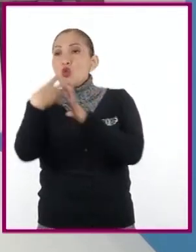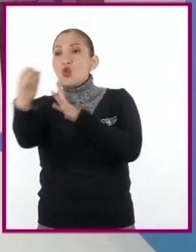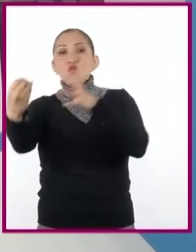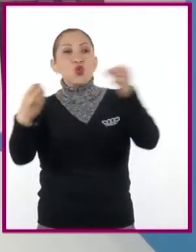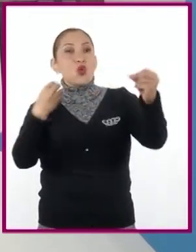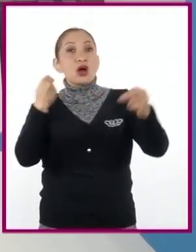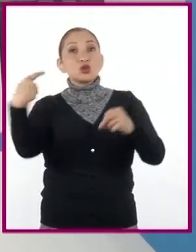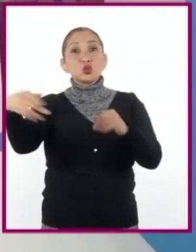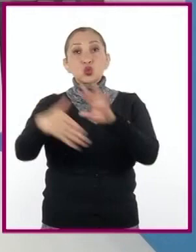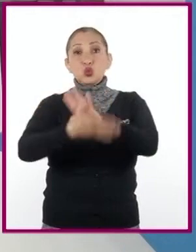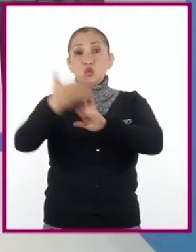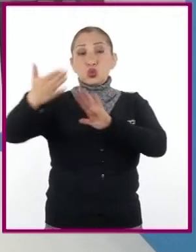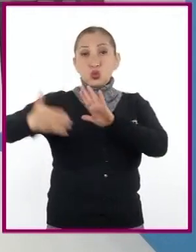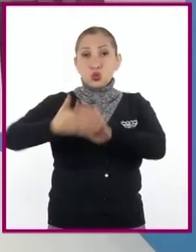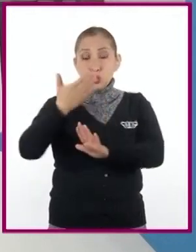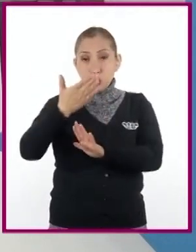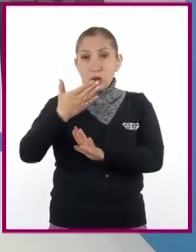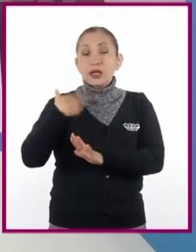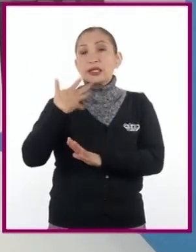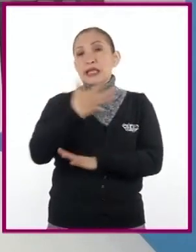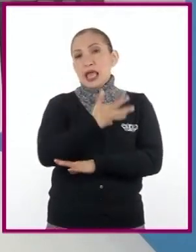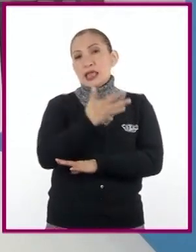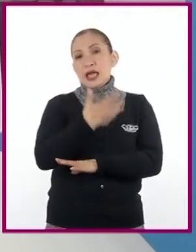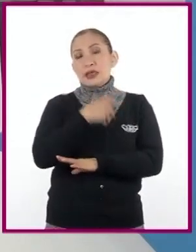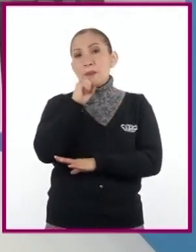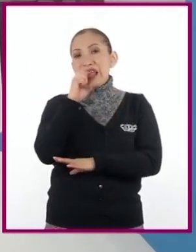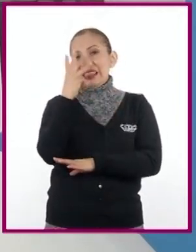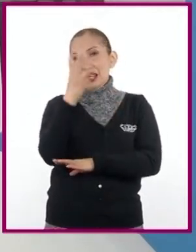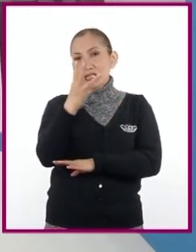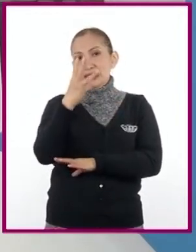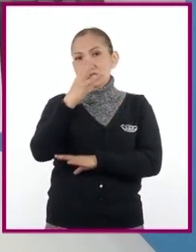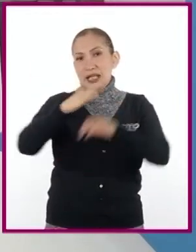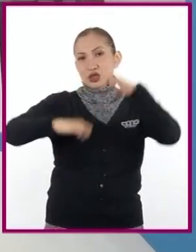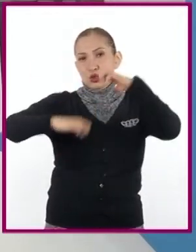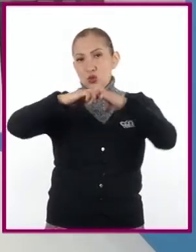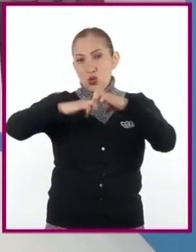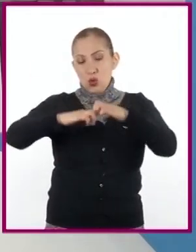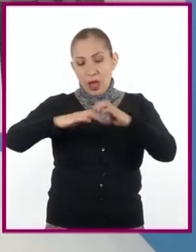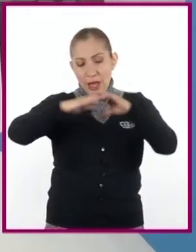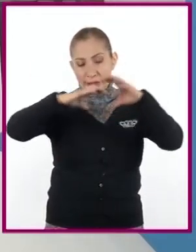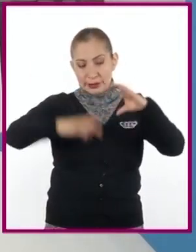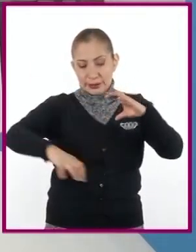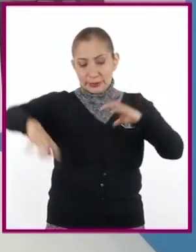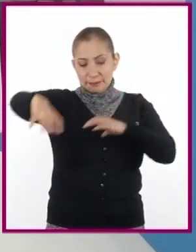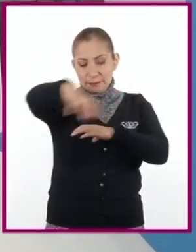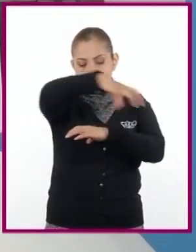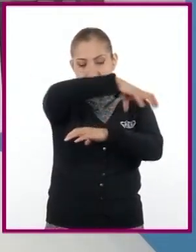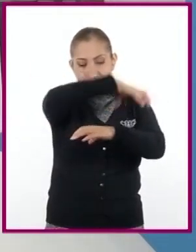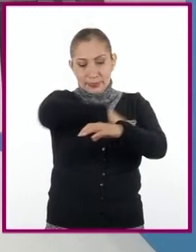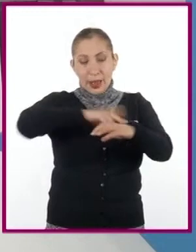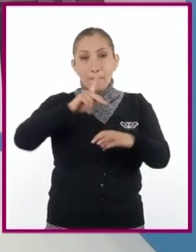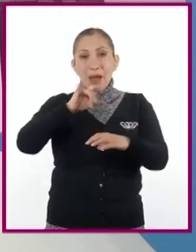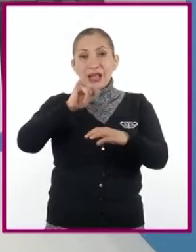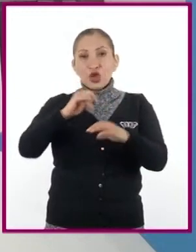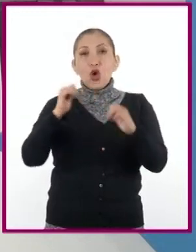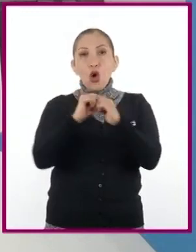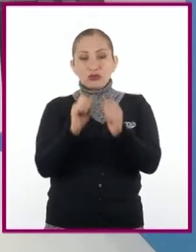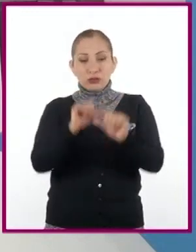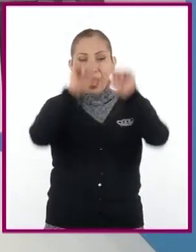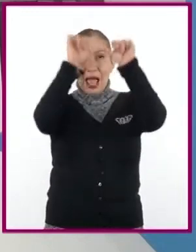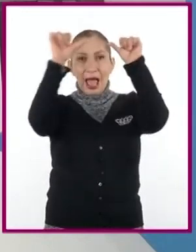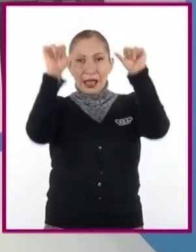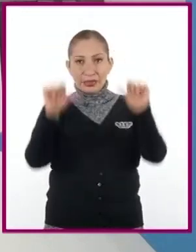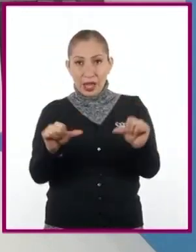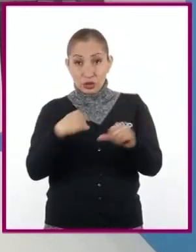sus construcciones, y disponían 3 estructuras domésticas alrededor de un patio con altar.